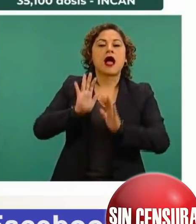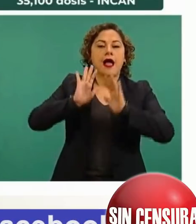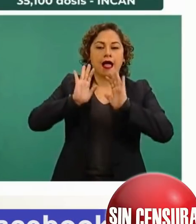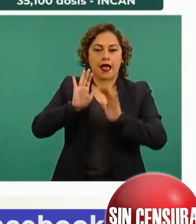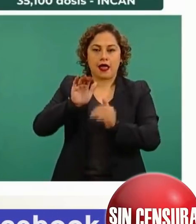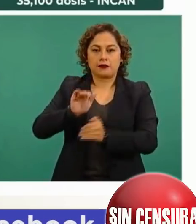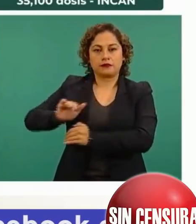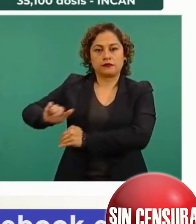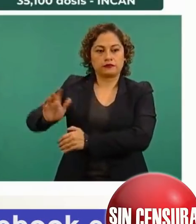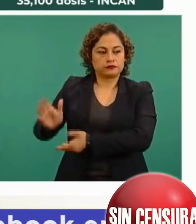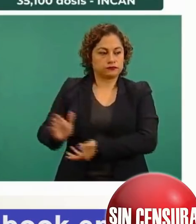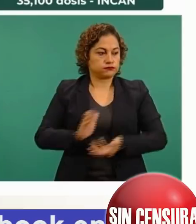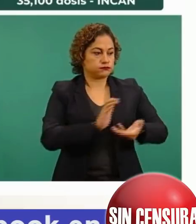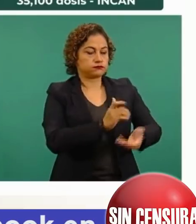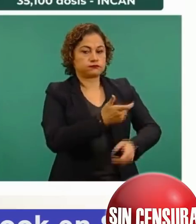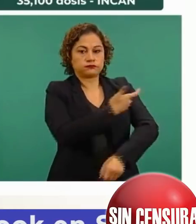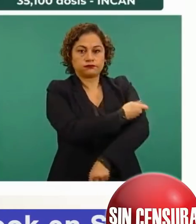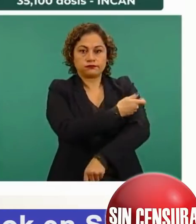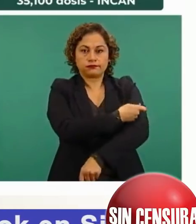cualquier eventualidad.